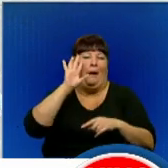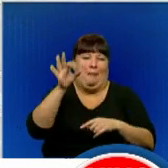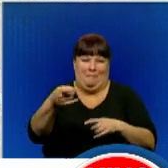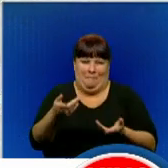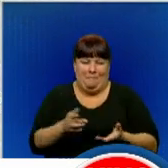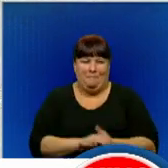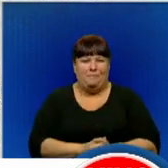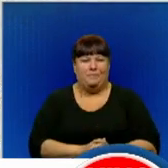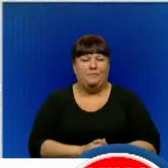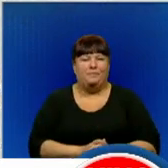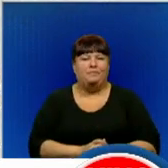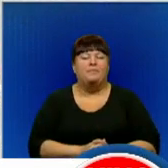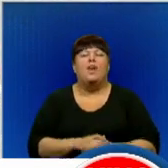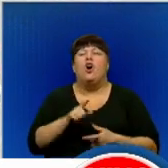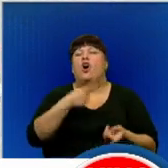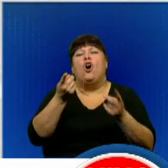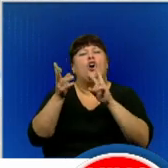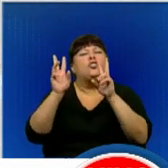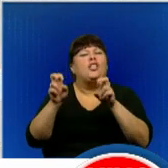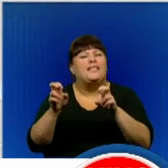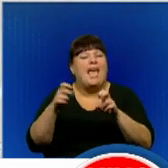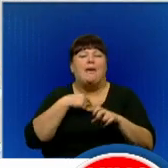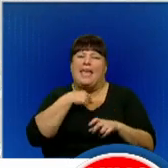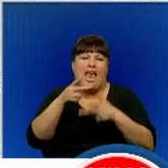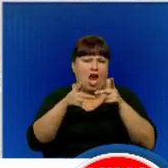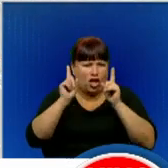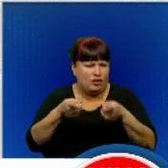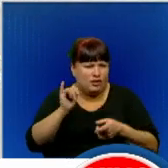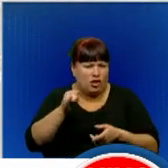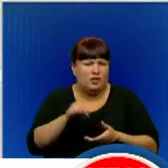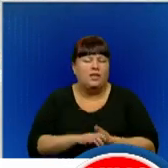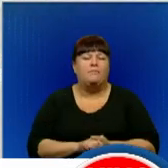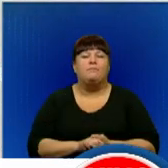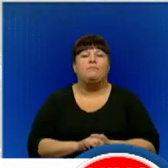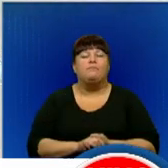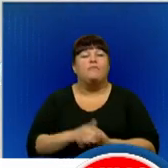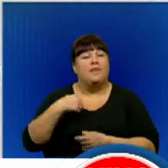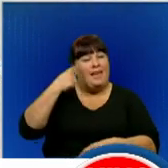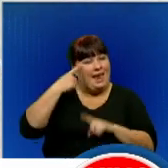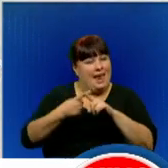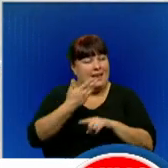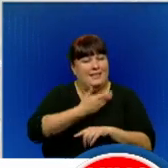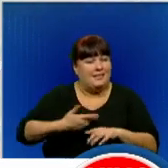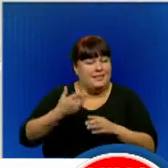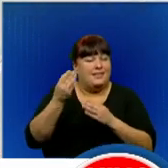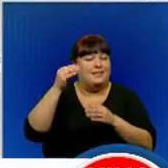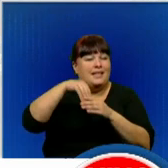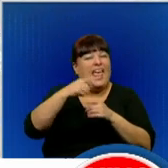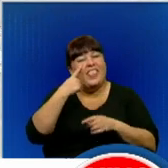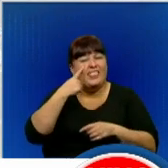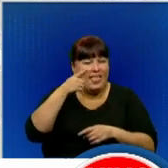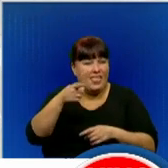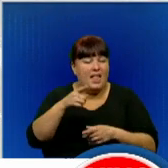cedulón y hay un tema que no quiero dejar pasar porque he sido funcionario he sido intendente